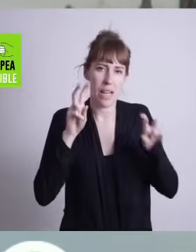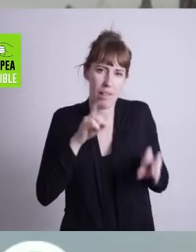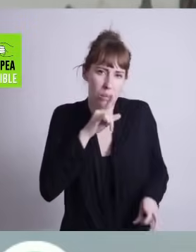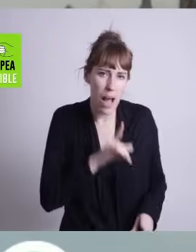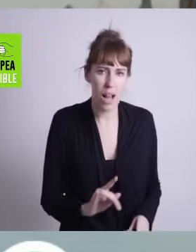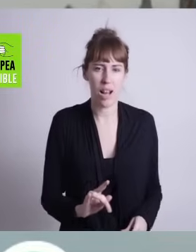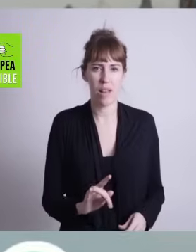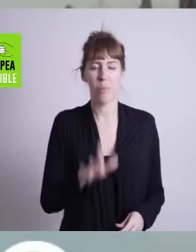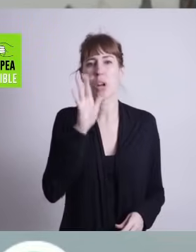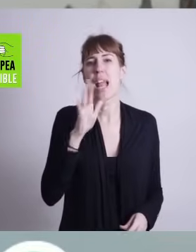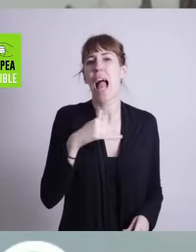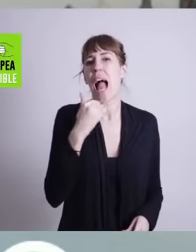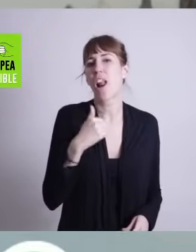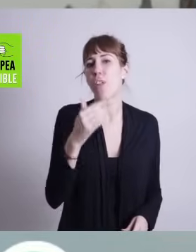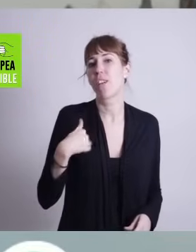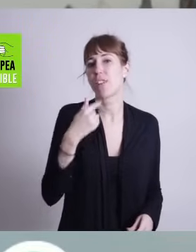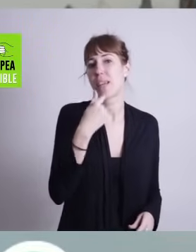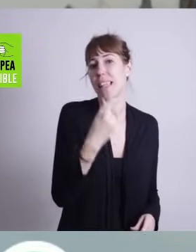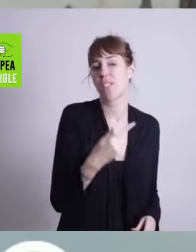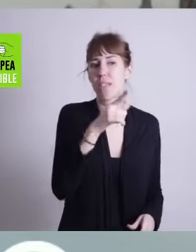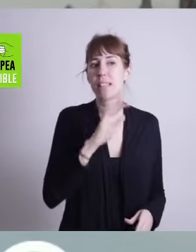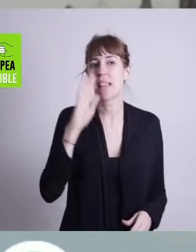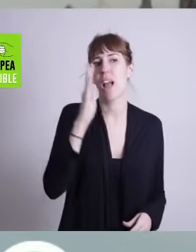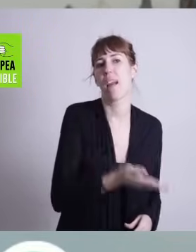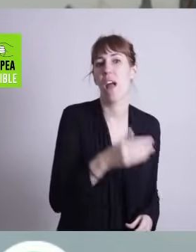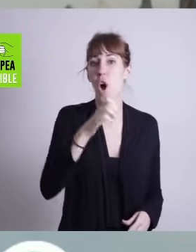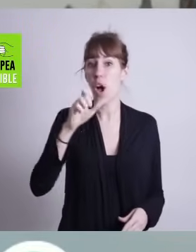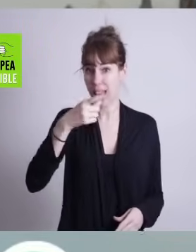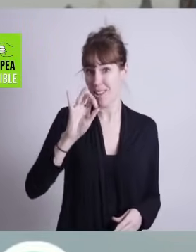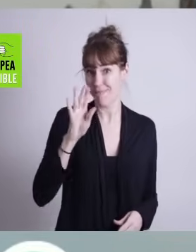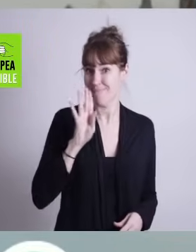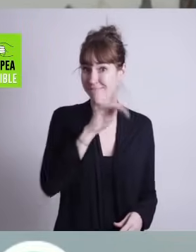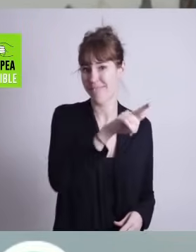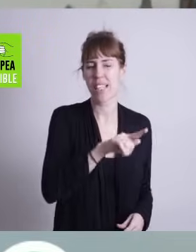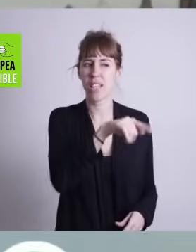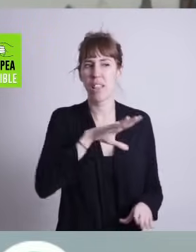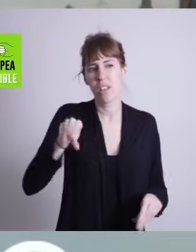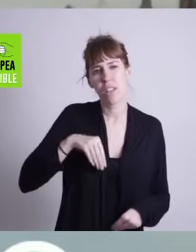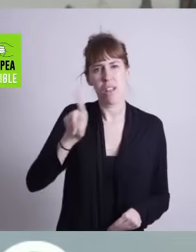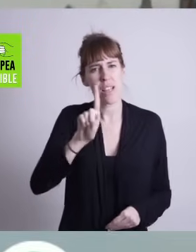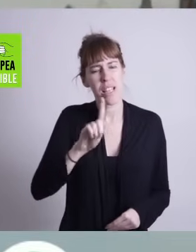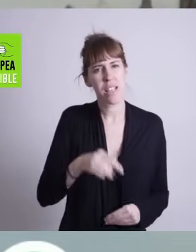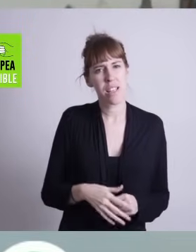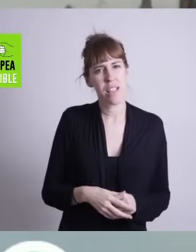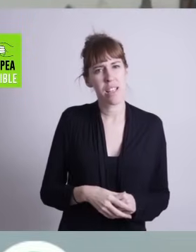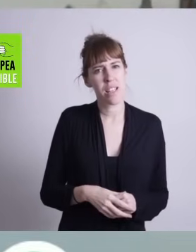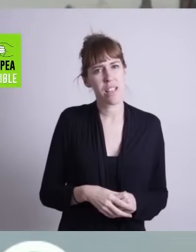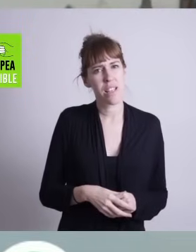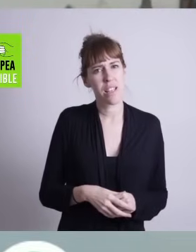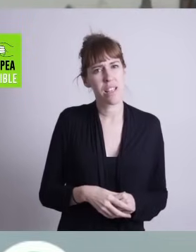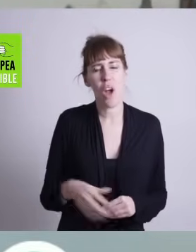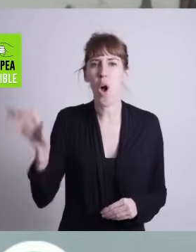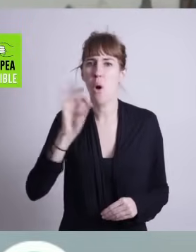que he dicho es como que te ha afectado a tu ego y no admites que se te diga alguna cosa. O que